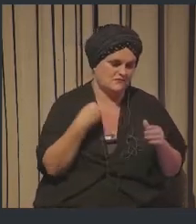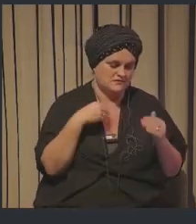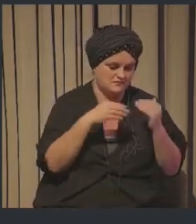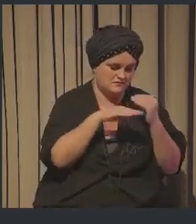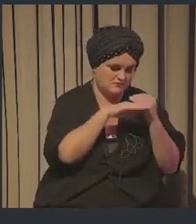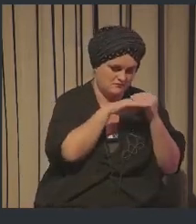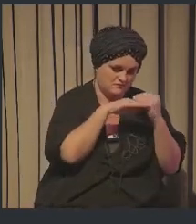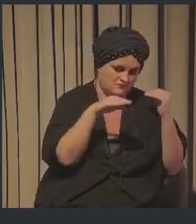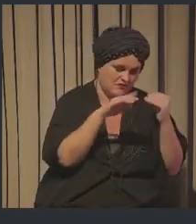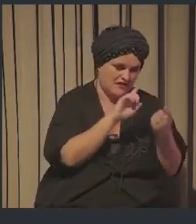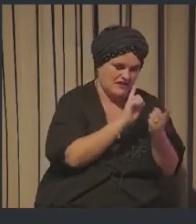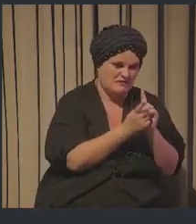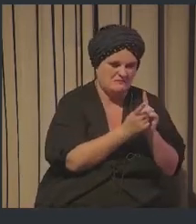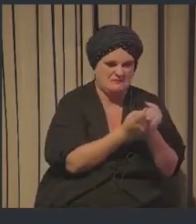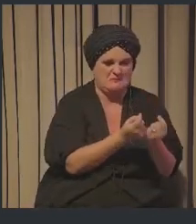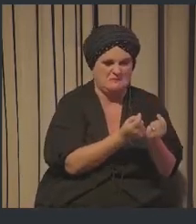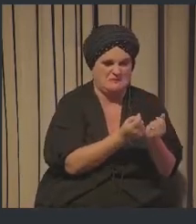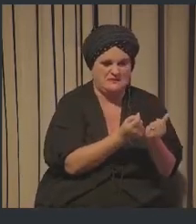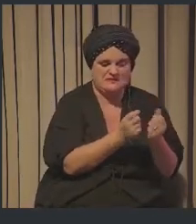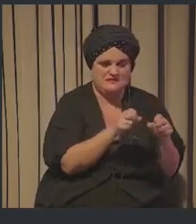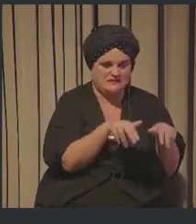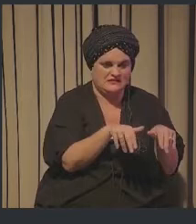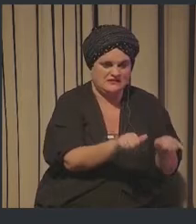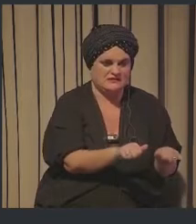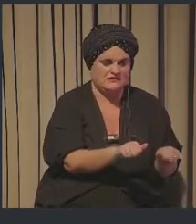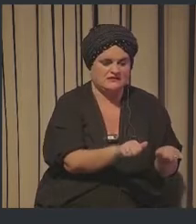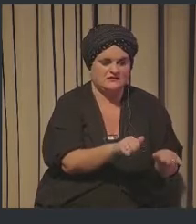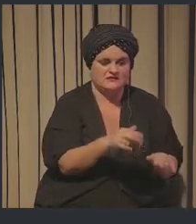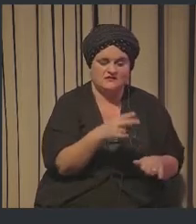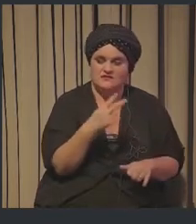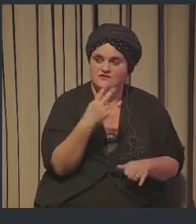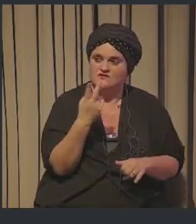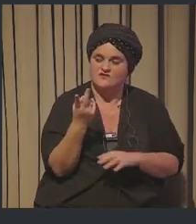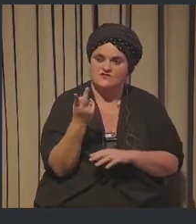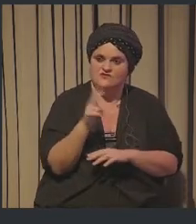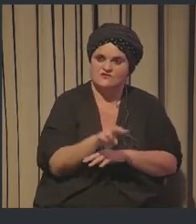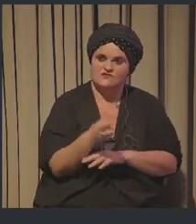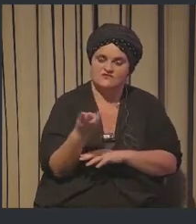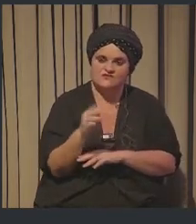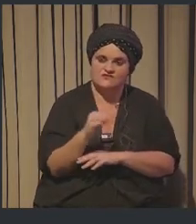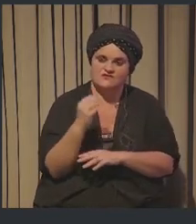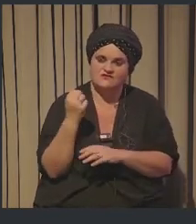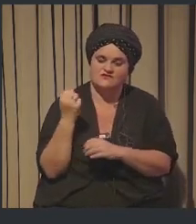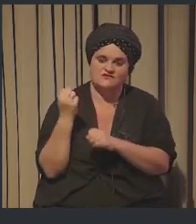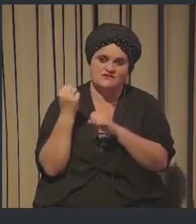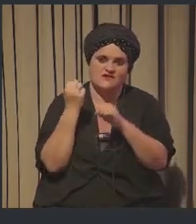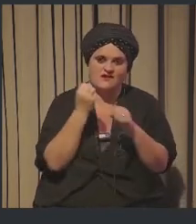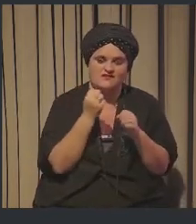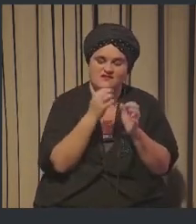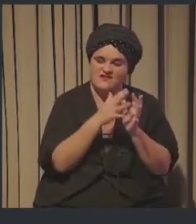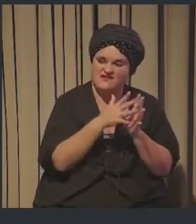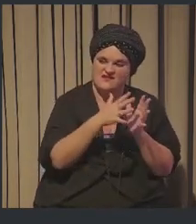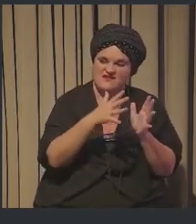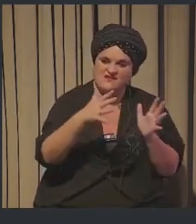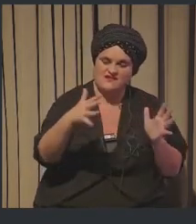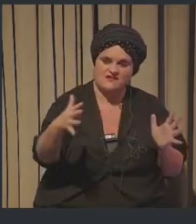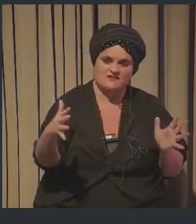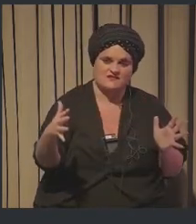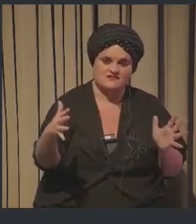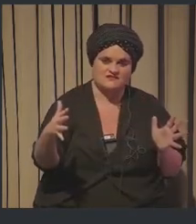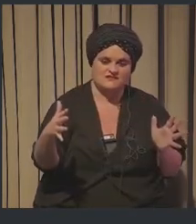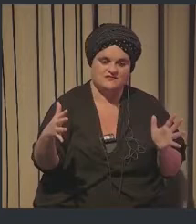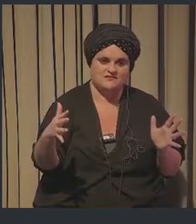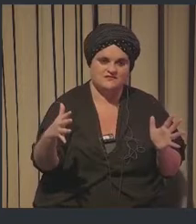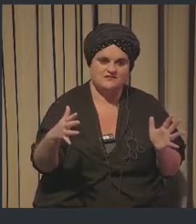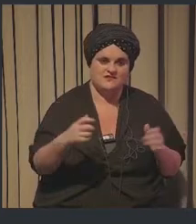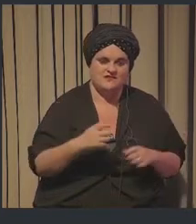movilidad, sin cambio. Entonces, en los últimos 203 años estamos pasando por un cambio de civilización que ellos no